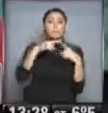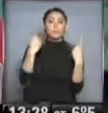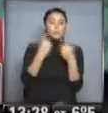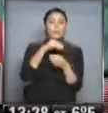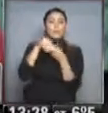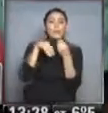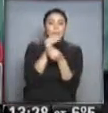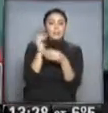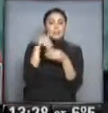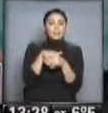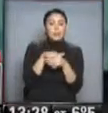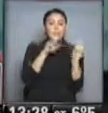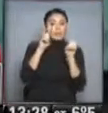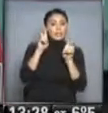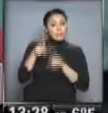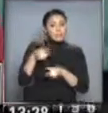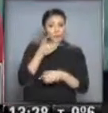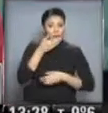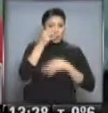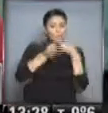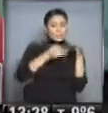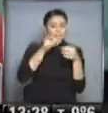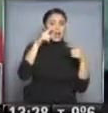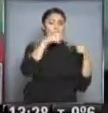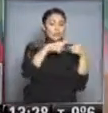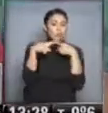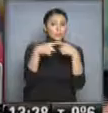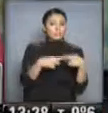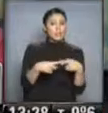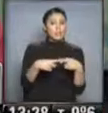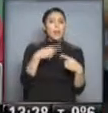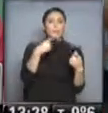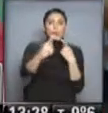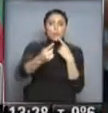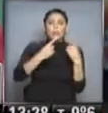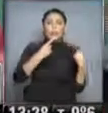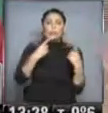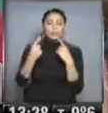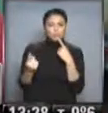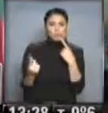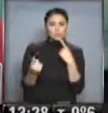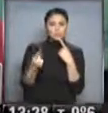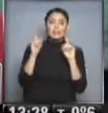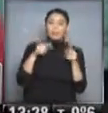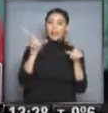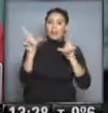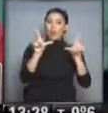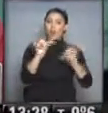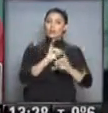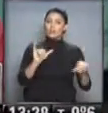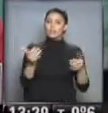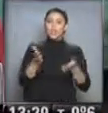familiar donde estos temas ingresan y se discute y se hacen preguntas y se mira el noticiero